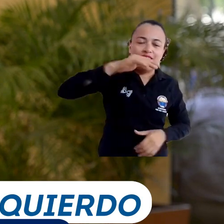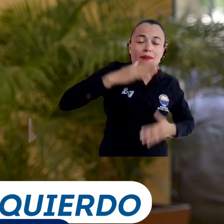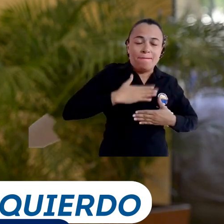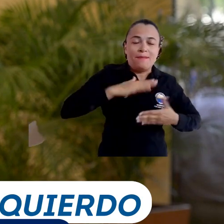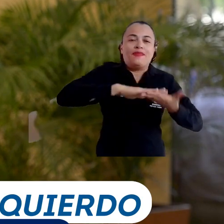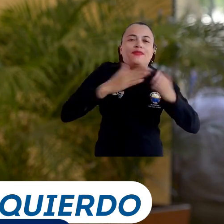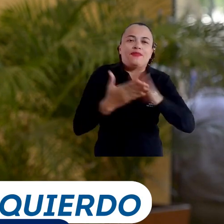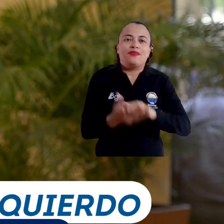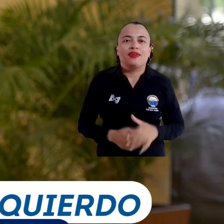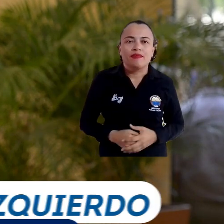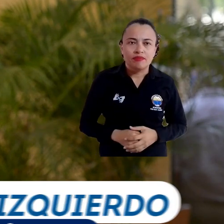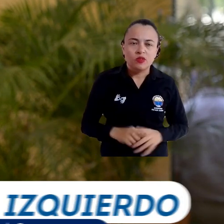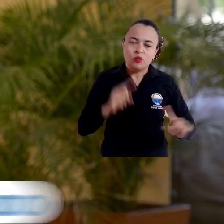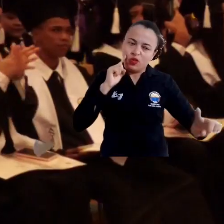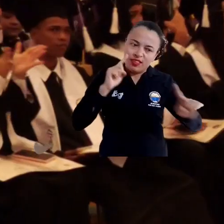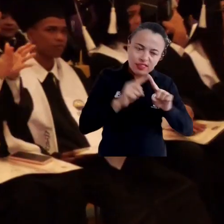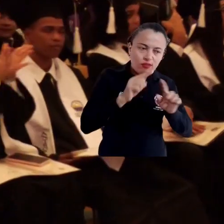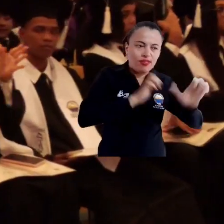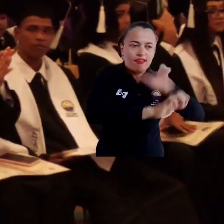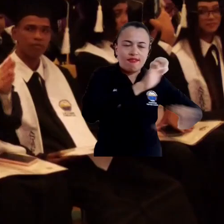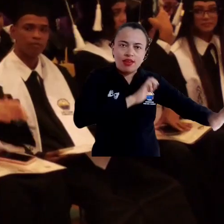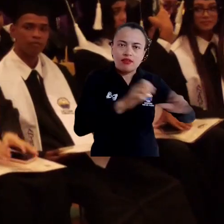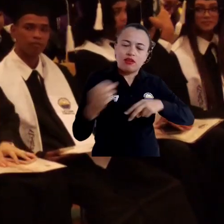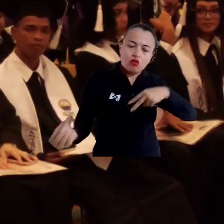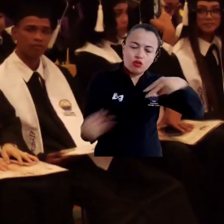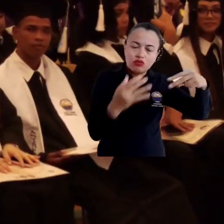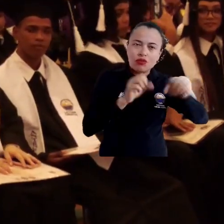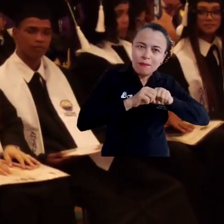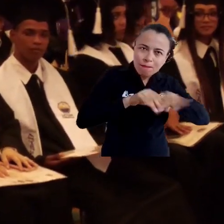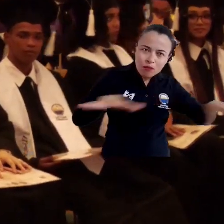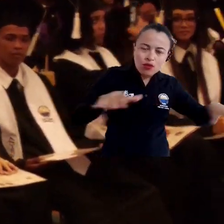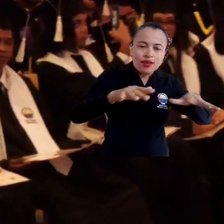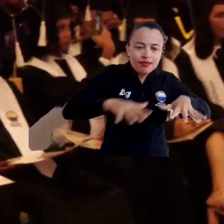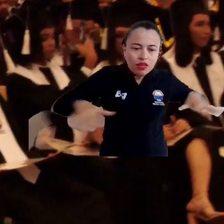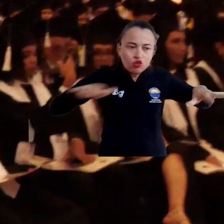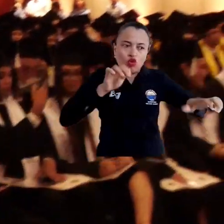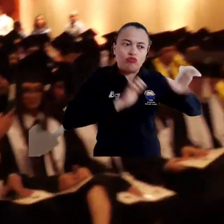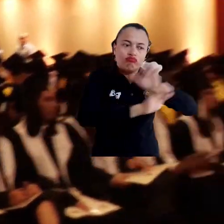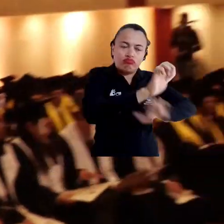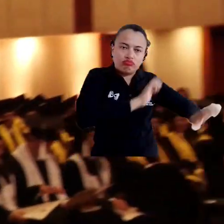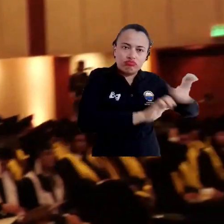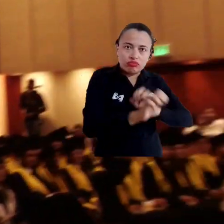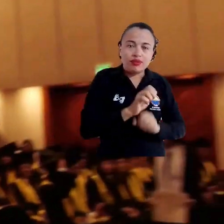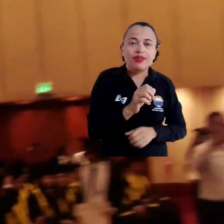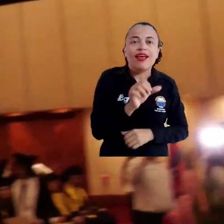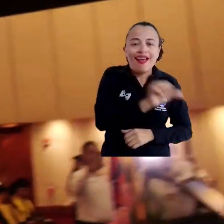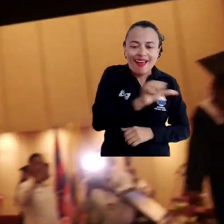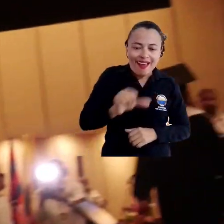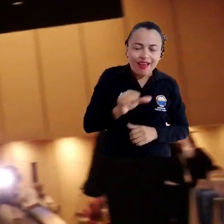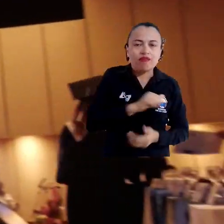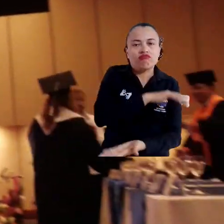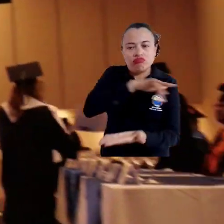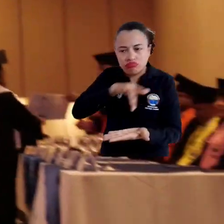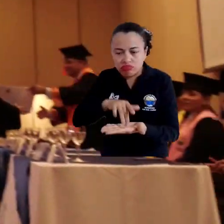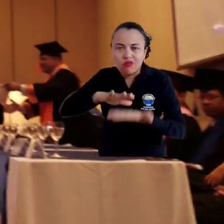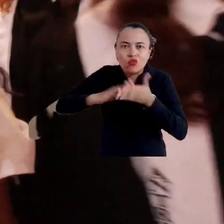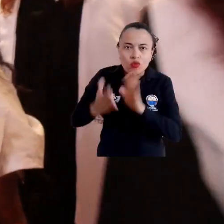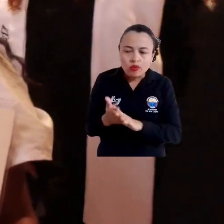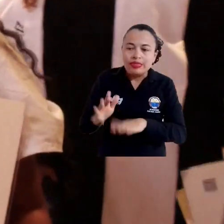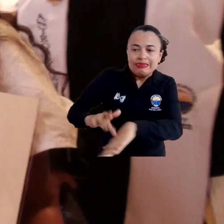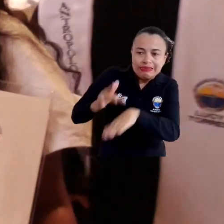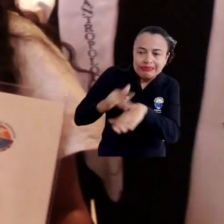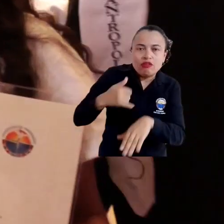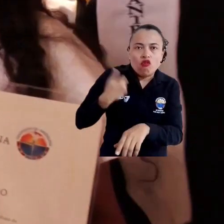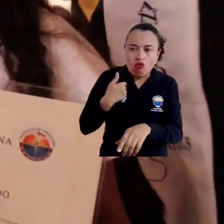y de mi comunidad, que es Yeurua. Consagradas a la defensa de la educación pública y de su territorio, las gemelas arhuacas vuelven a la comunidad